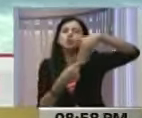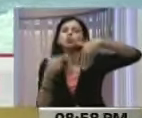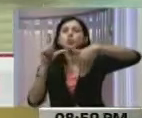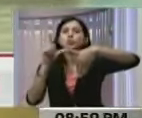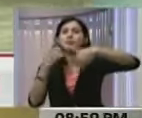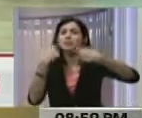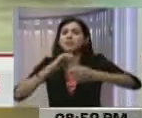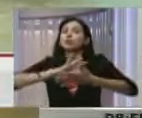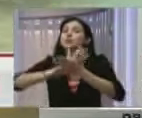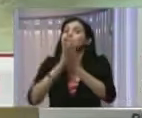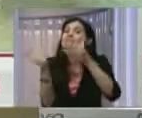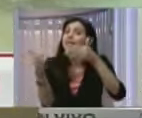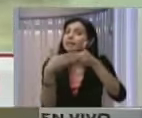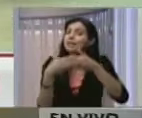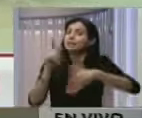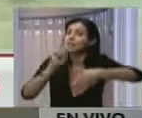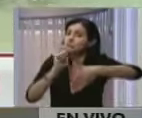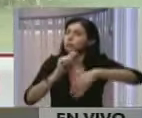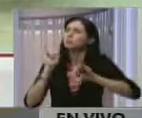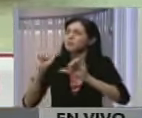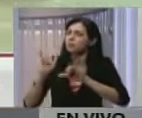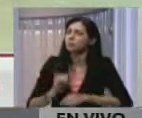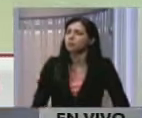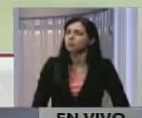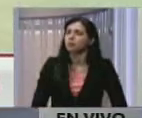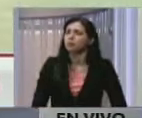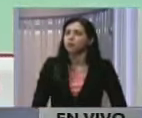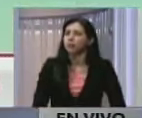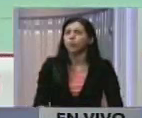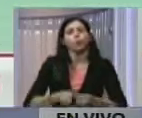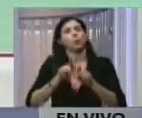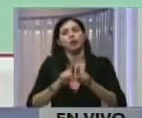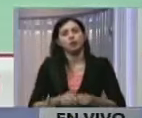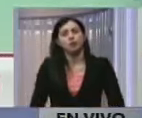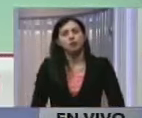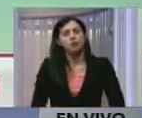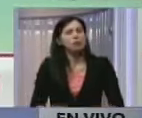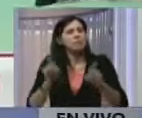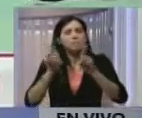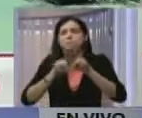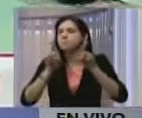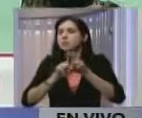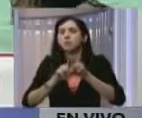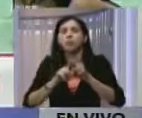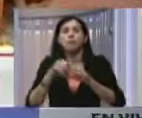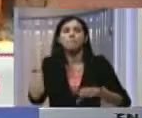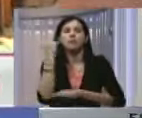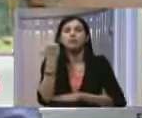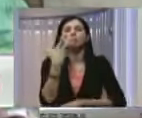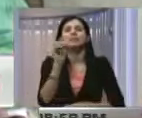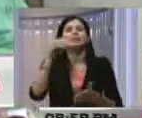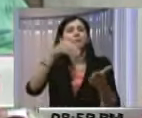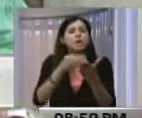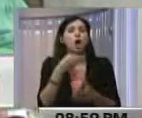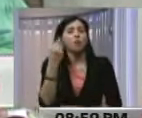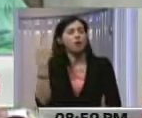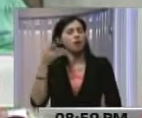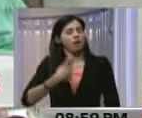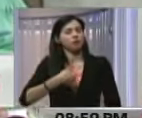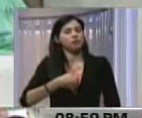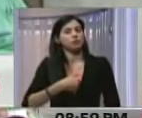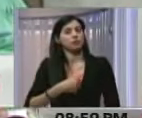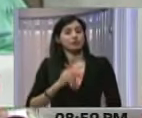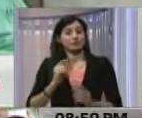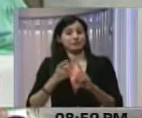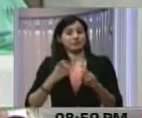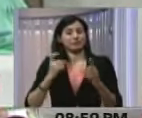Telesur. Los mismos que desaparecieron a 30.000 jóvenes en Argentina. Desde el año 76